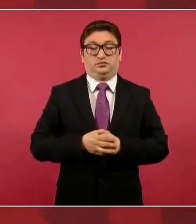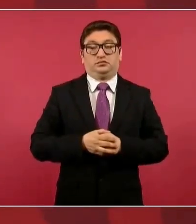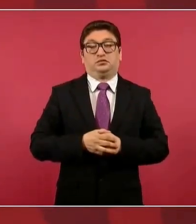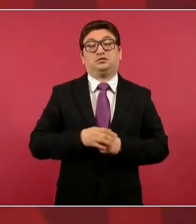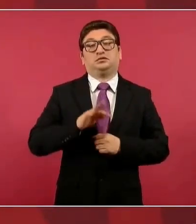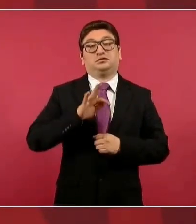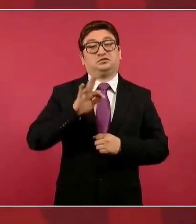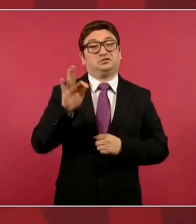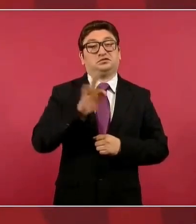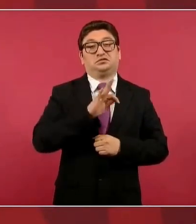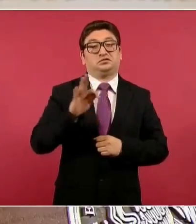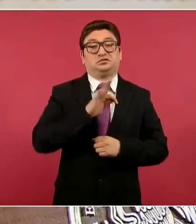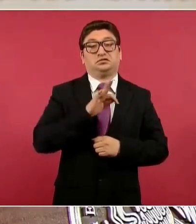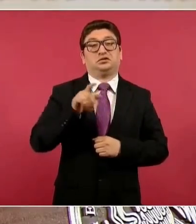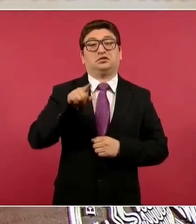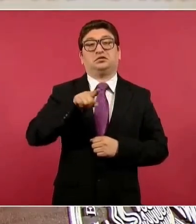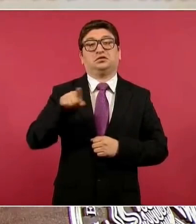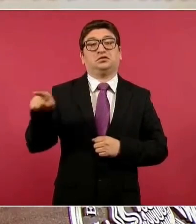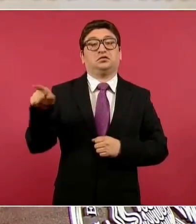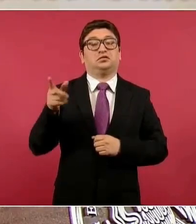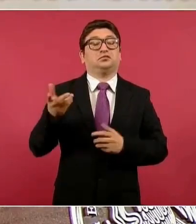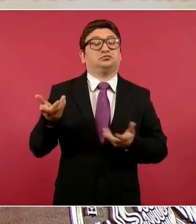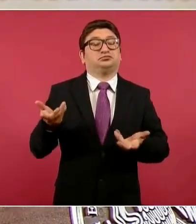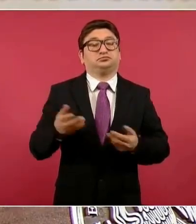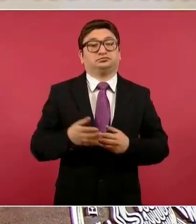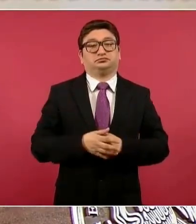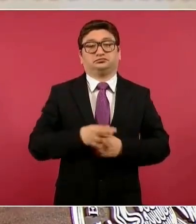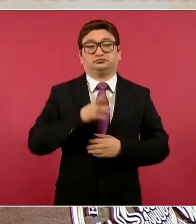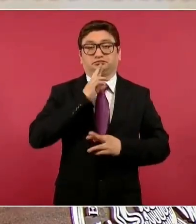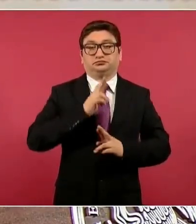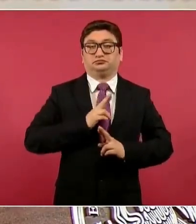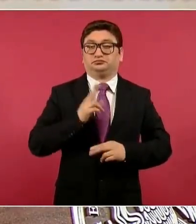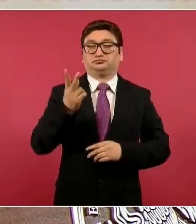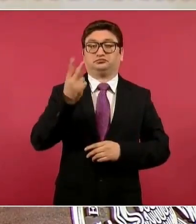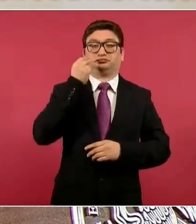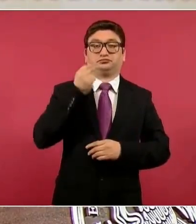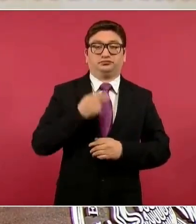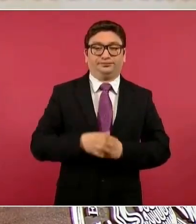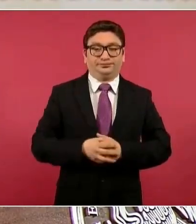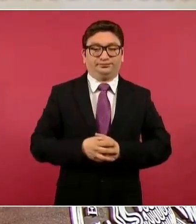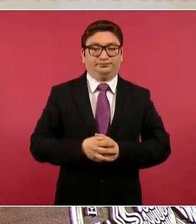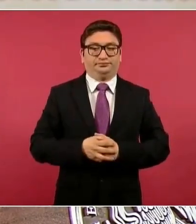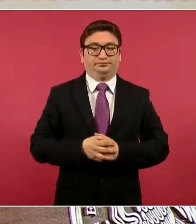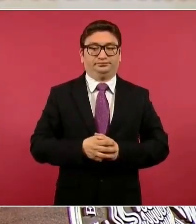probable que nos nieguen el permiso.